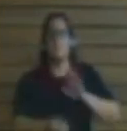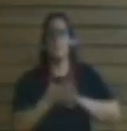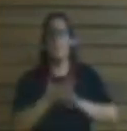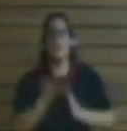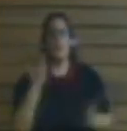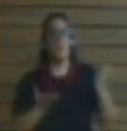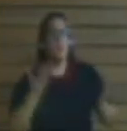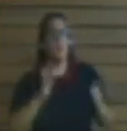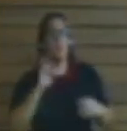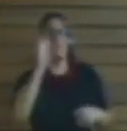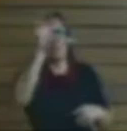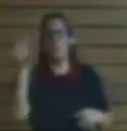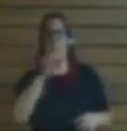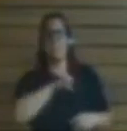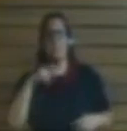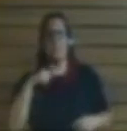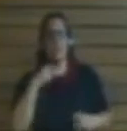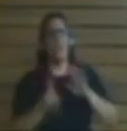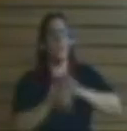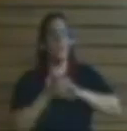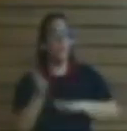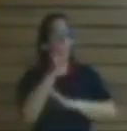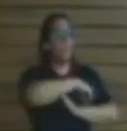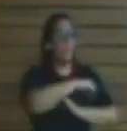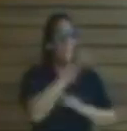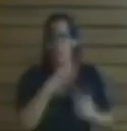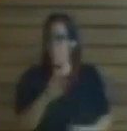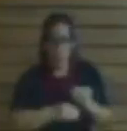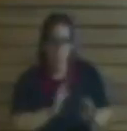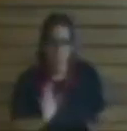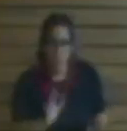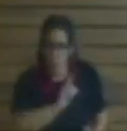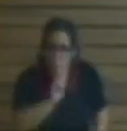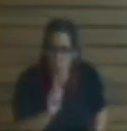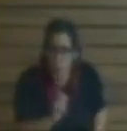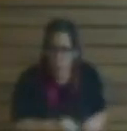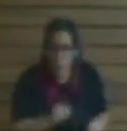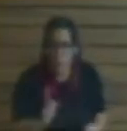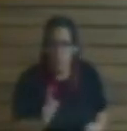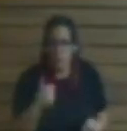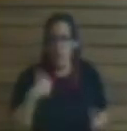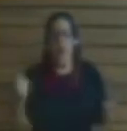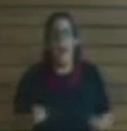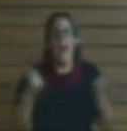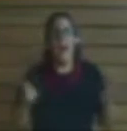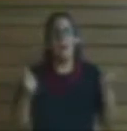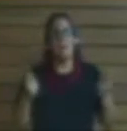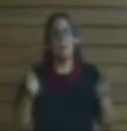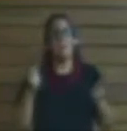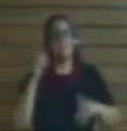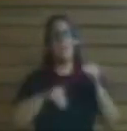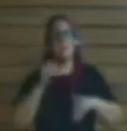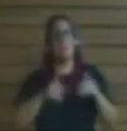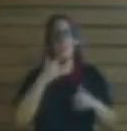las comunidades españolas. Y en este momento no lo hacemos, señora Barcos, no lo hacemos. Yo anuncié en campaña electoral que íbamos a estar por debajo